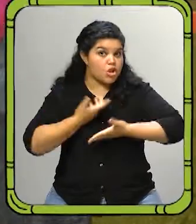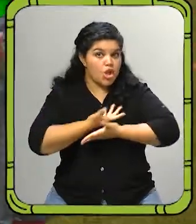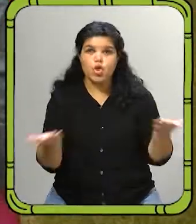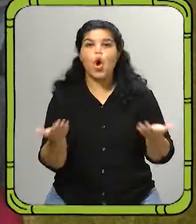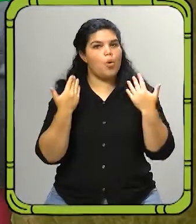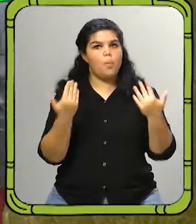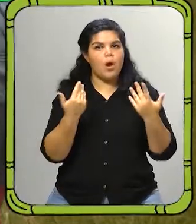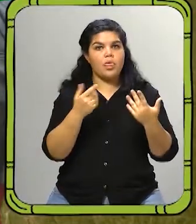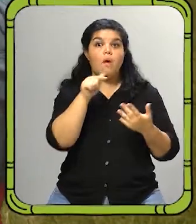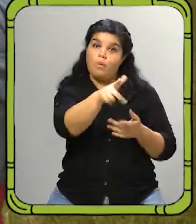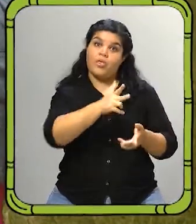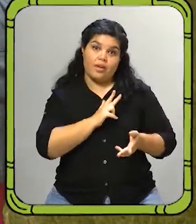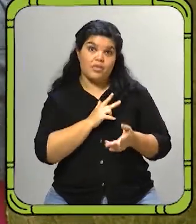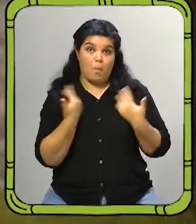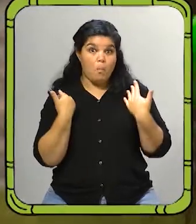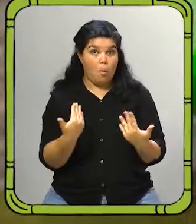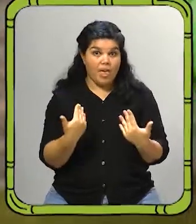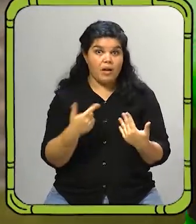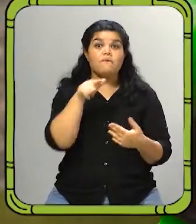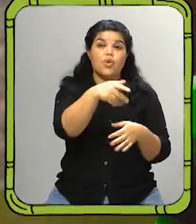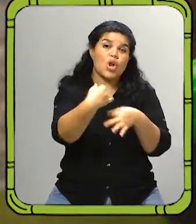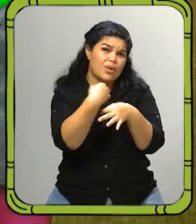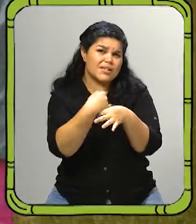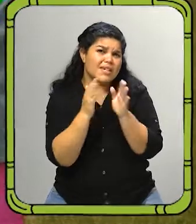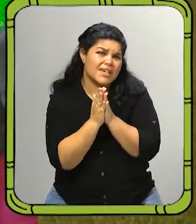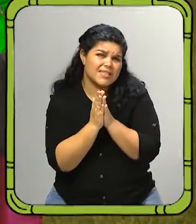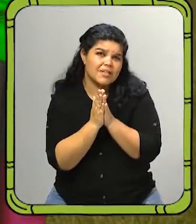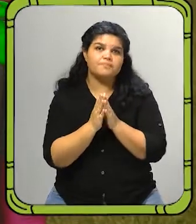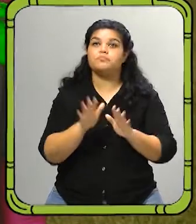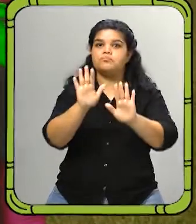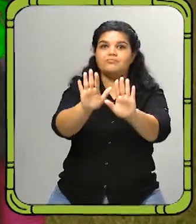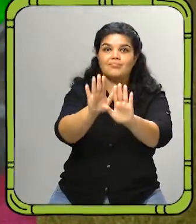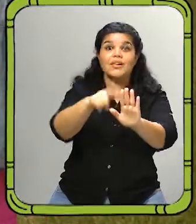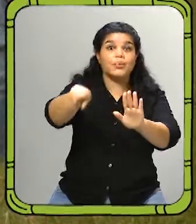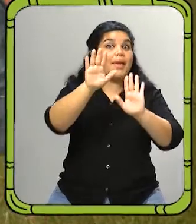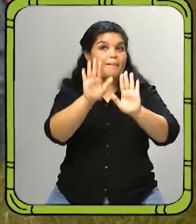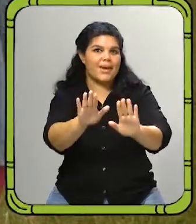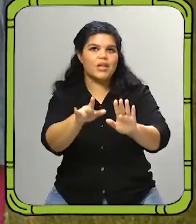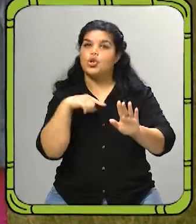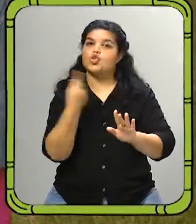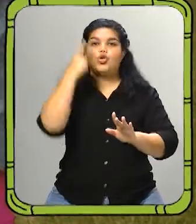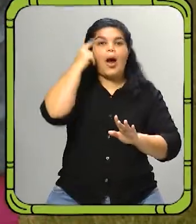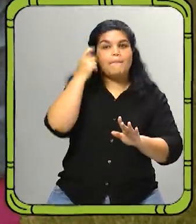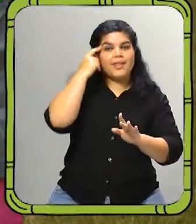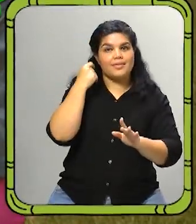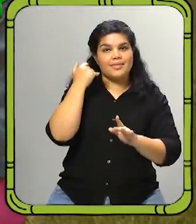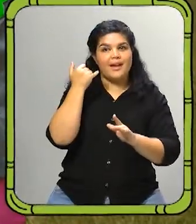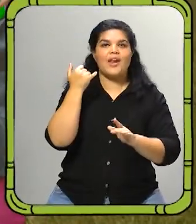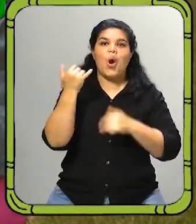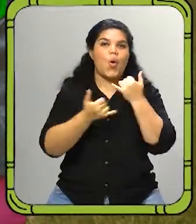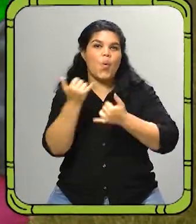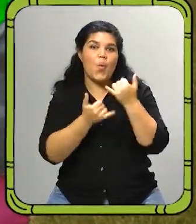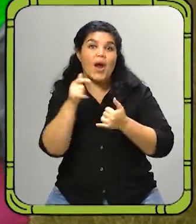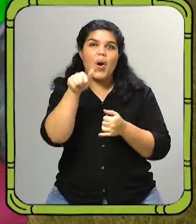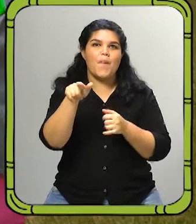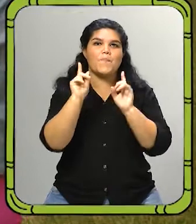todo. Bueno, ¿nos vas a enseñar? Sí. Por supuesto, les enseño. Ustedes espérense porque nosotros ahora vamos a aprender, vamos a jugar con el profe que nos va a enseñar todo